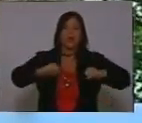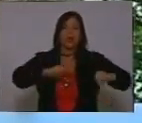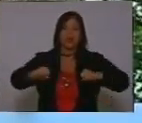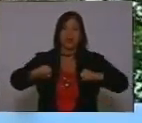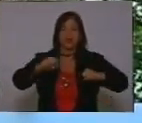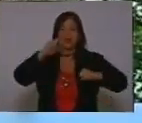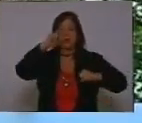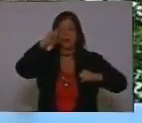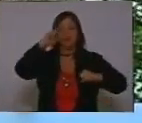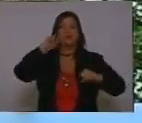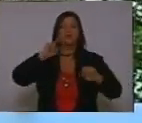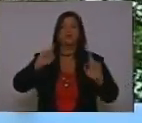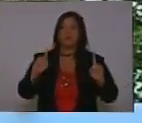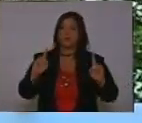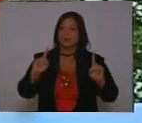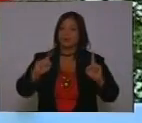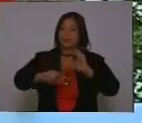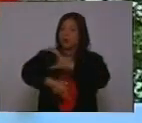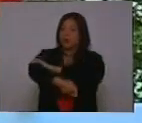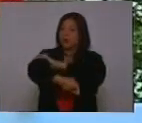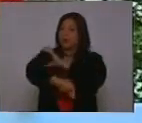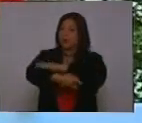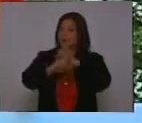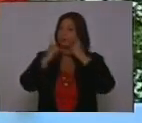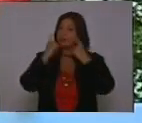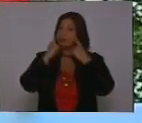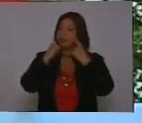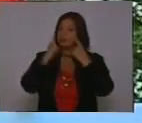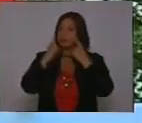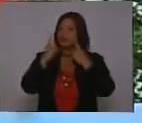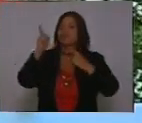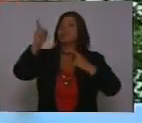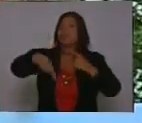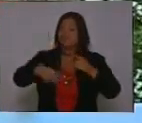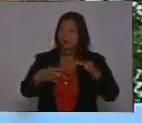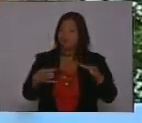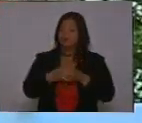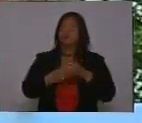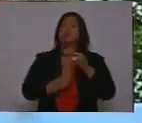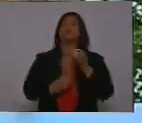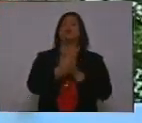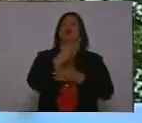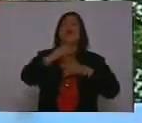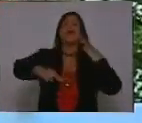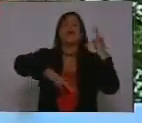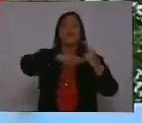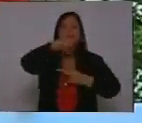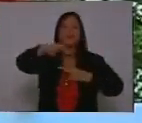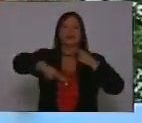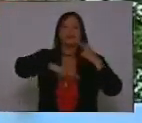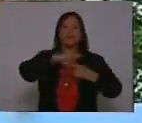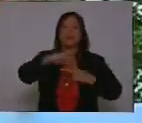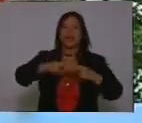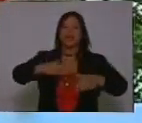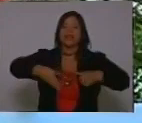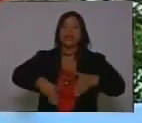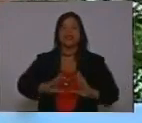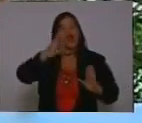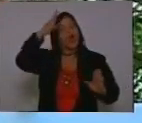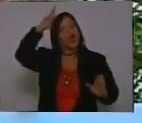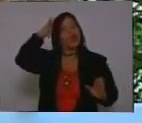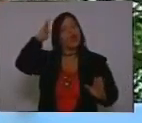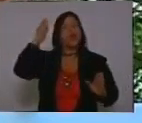derecha, pero que por el contrario salió una dirigencia estudiantil revolucionaria. Nació Robert